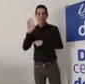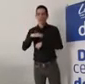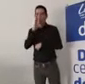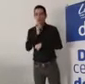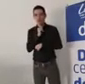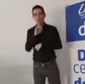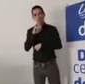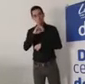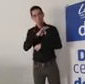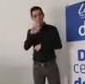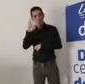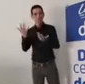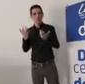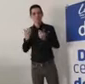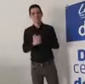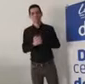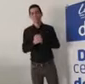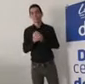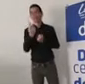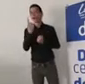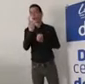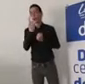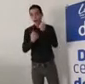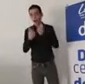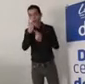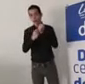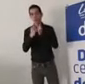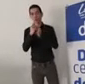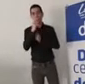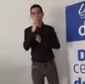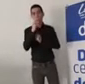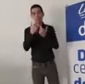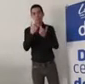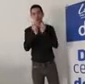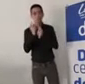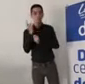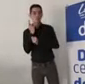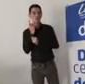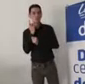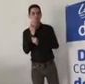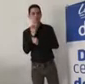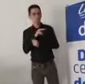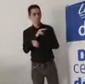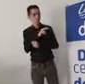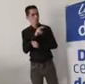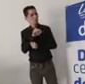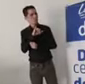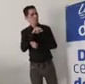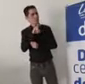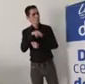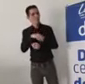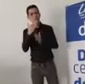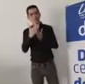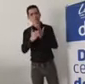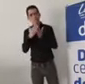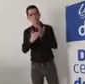tomándose en serio esta discusión de la inclusión social en el ejercicio democrático y están buscando que hayan también cuotas